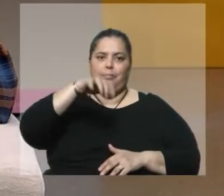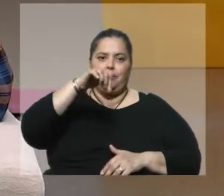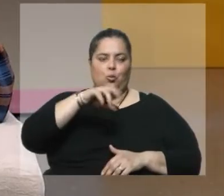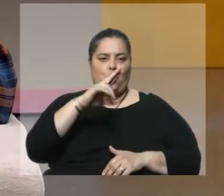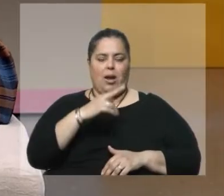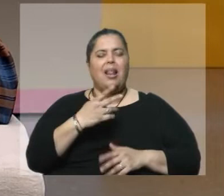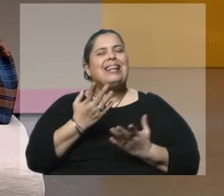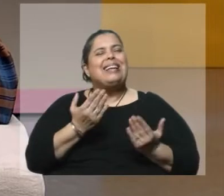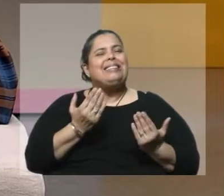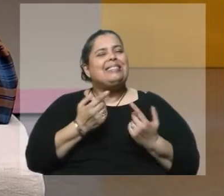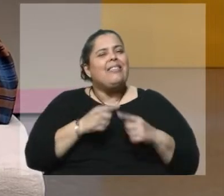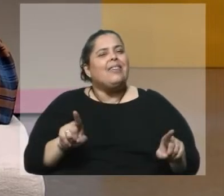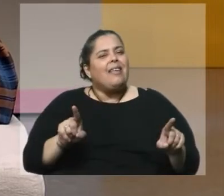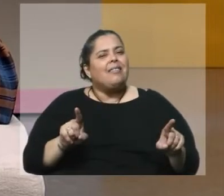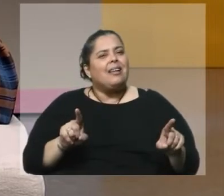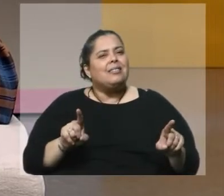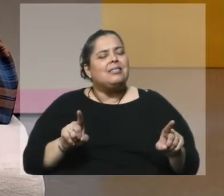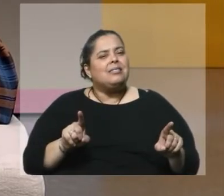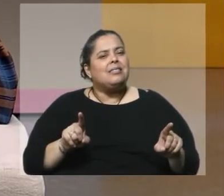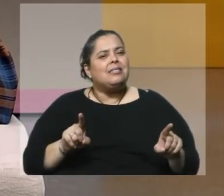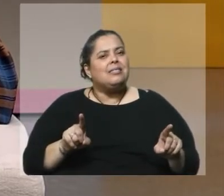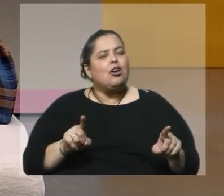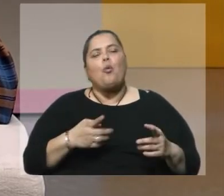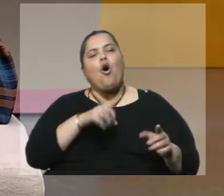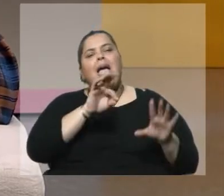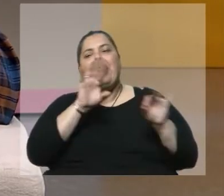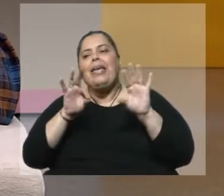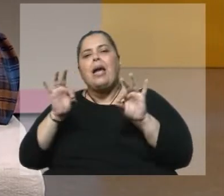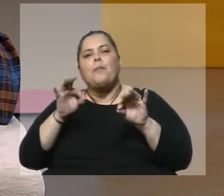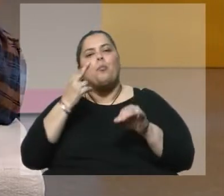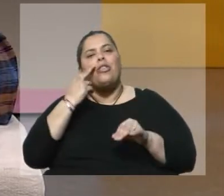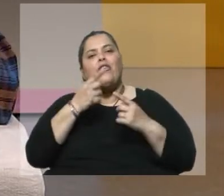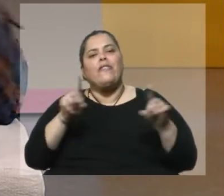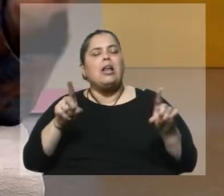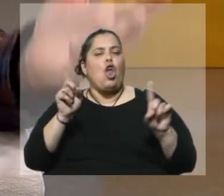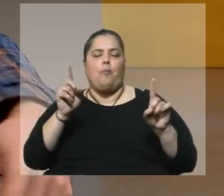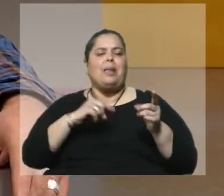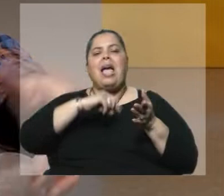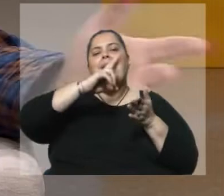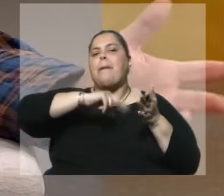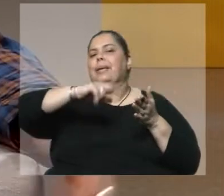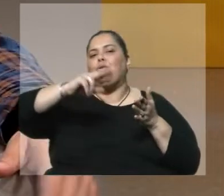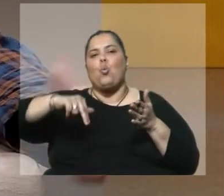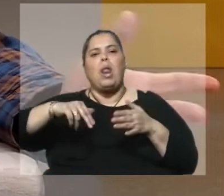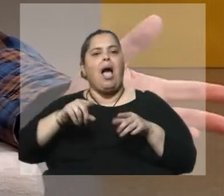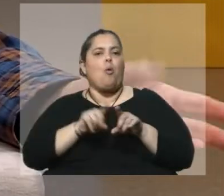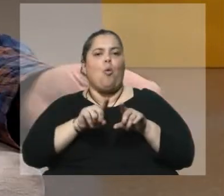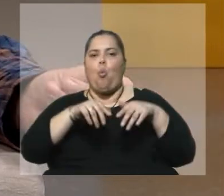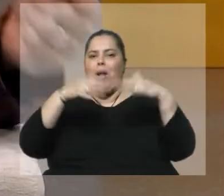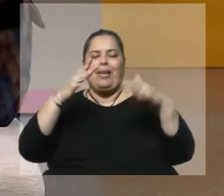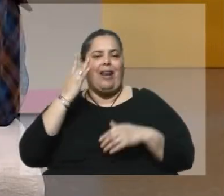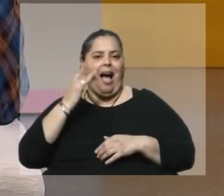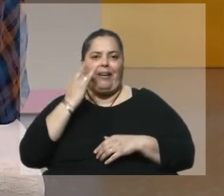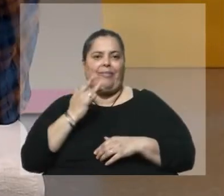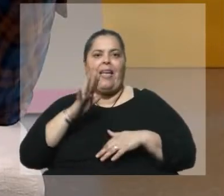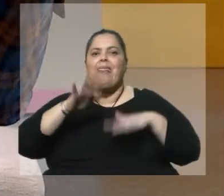¿Las exigencias son diferentes? No. ¿Eligen por motivos diferentes? No, la pintura, como cualquiera o cualquier otra disciplina del arte, tiene que